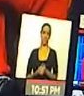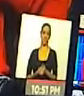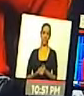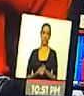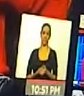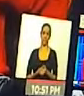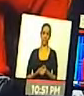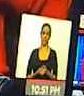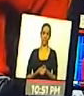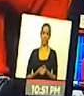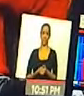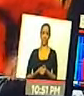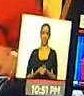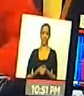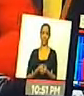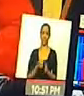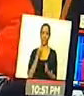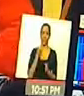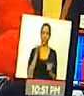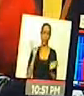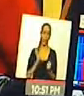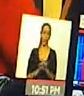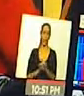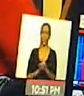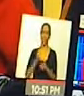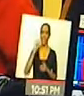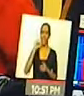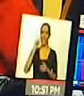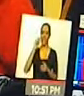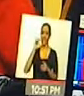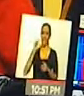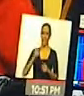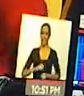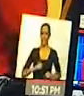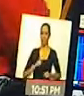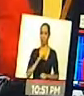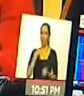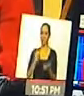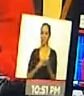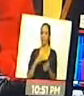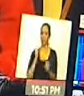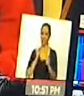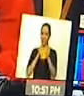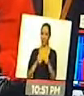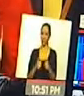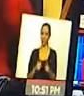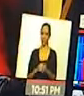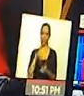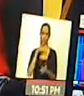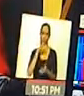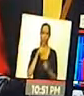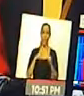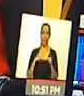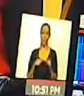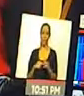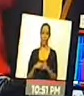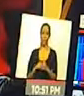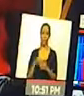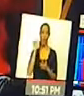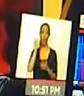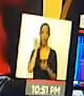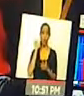Sábado. Uh-huh. La llegada fría, ok, hola, la llegada fría, que no la has pagado desde que empezaste y... Y bueno, el tipo está molesto. Pero la chama esa que